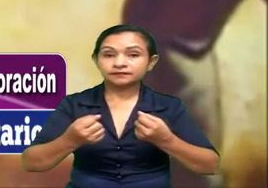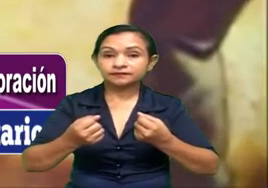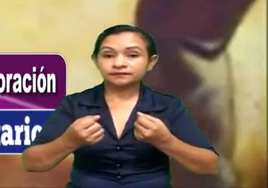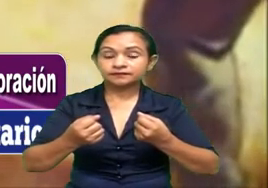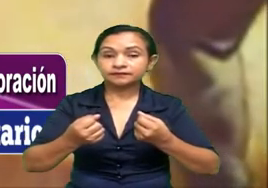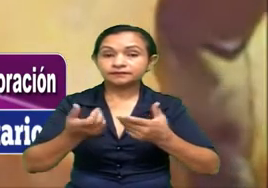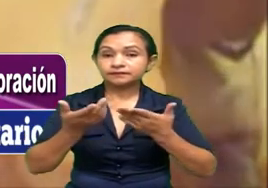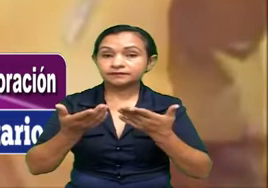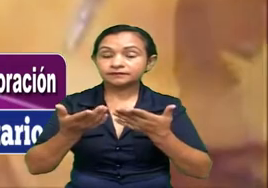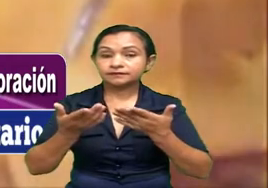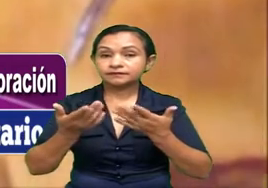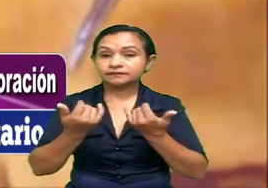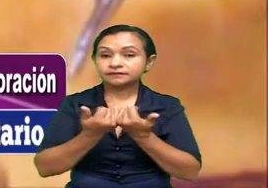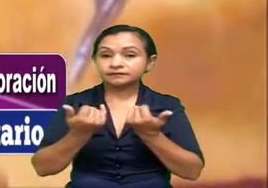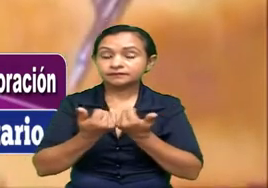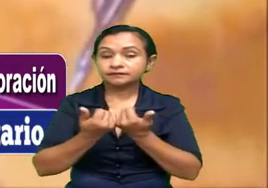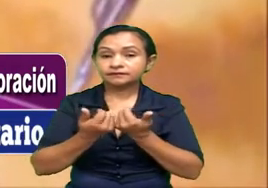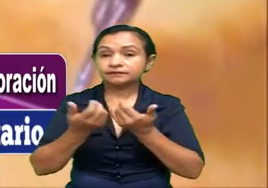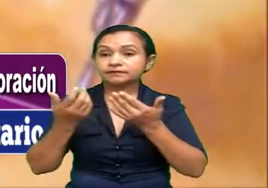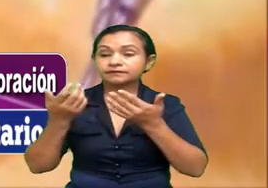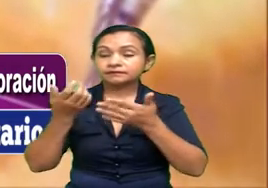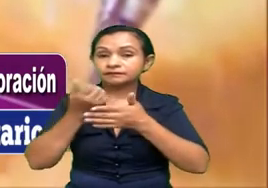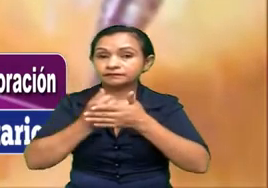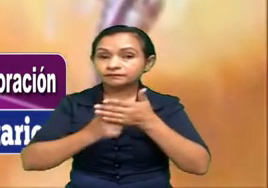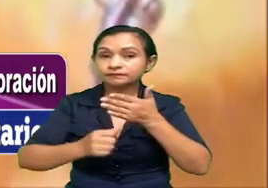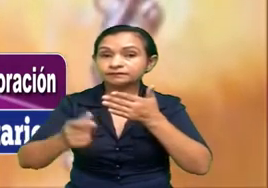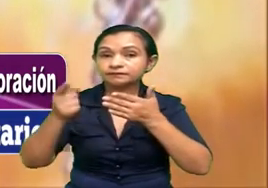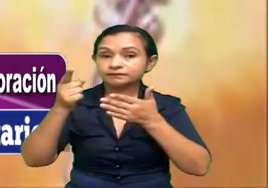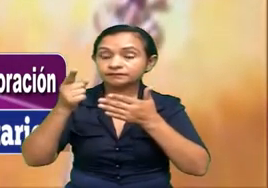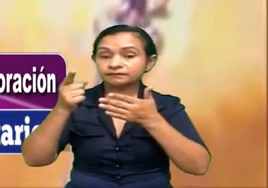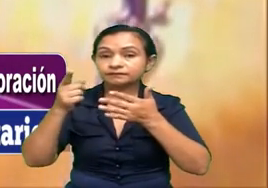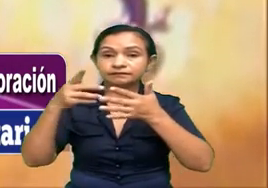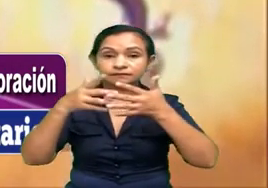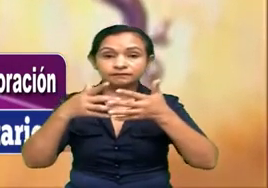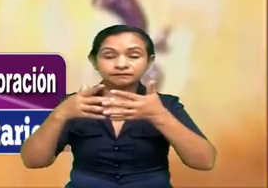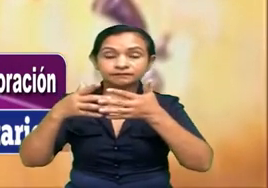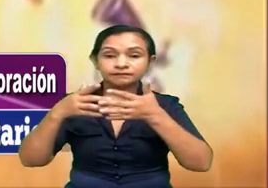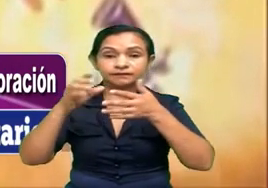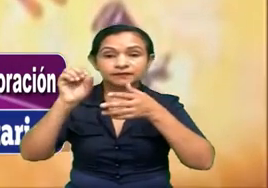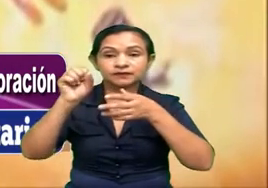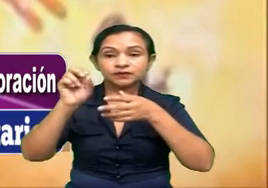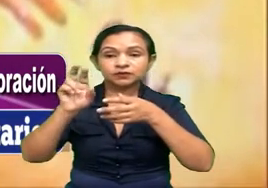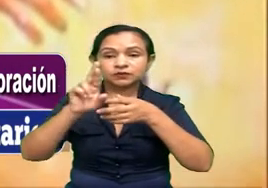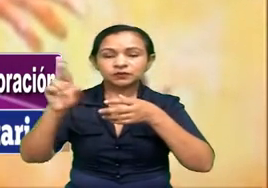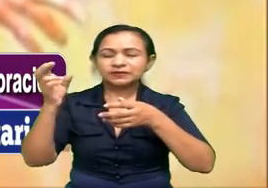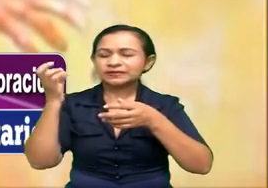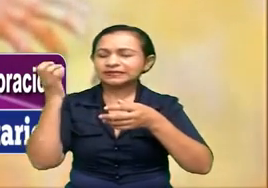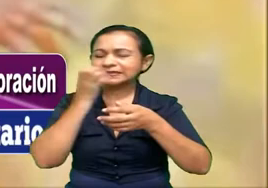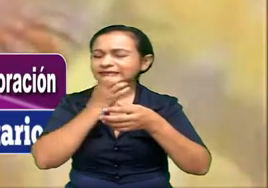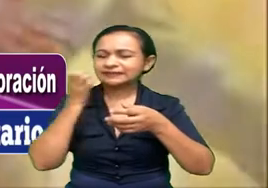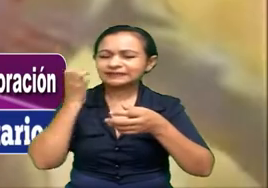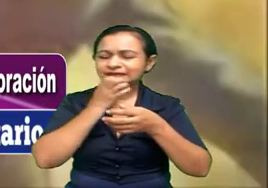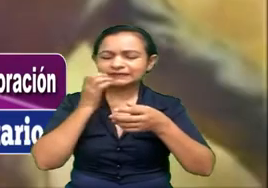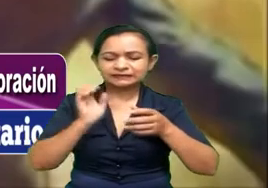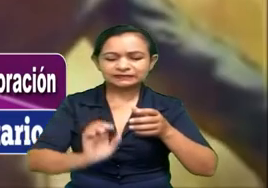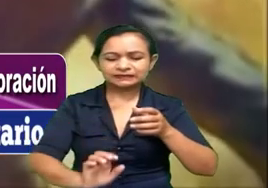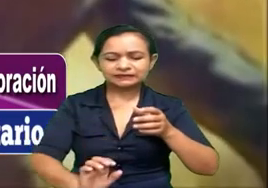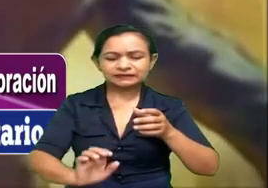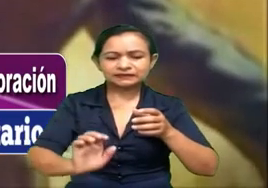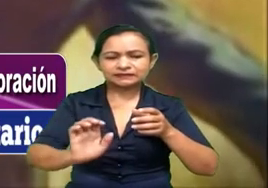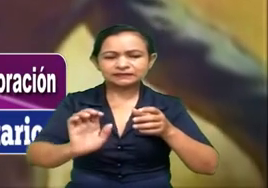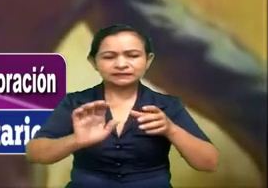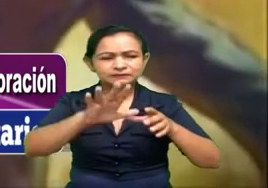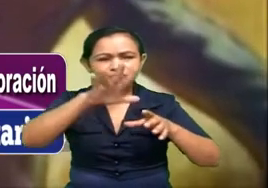nacido en un estado totalmente sureño, esclavista, él desde chavalo tenía